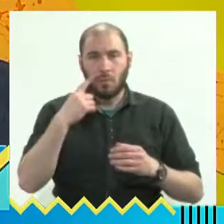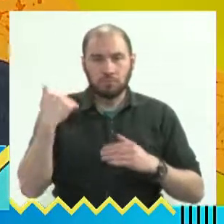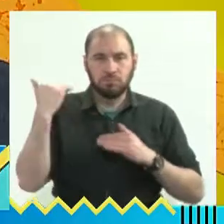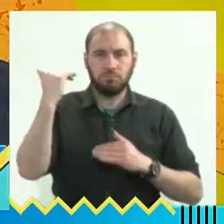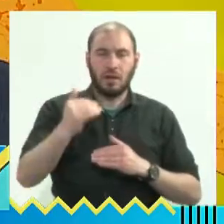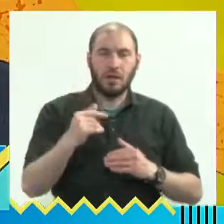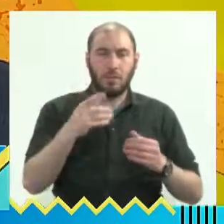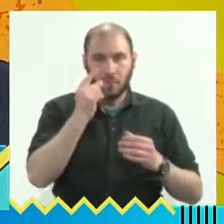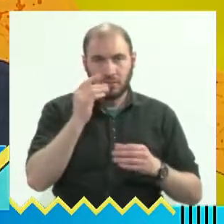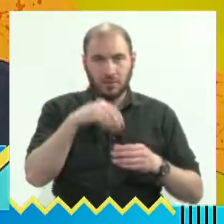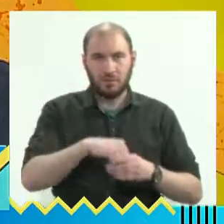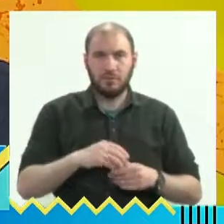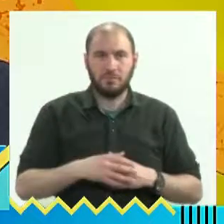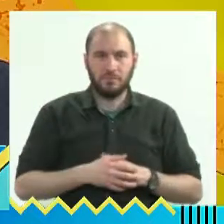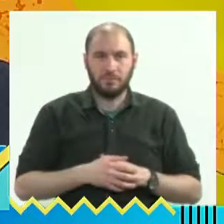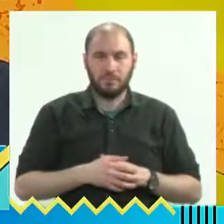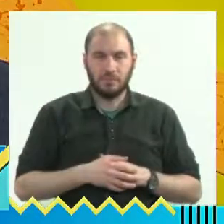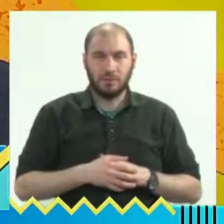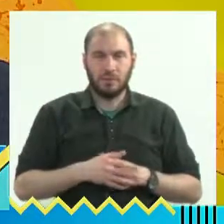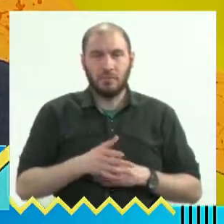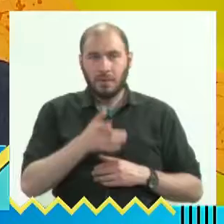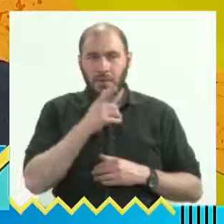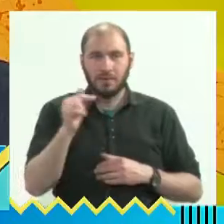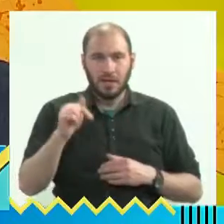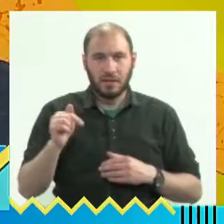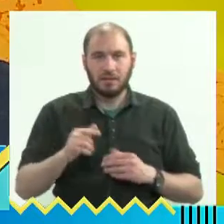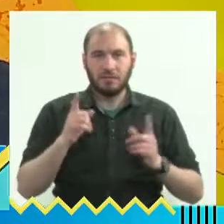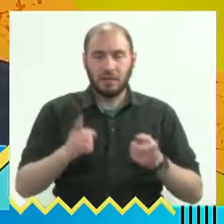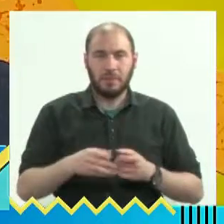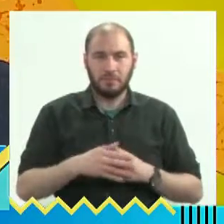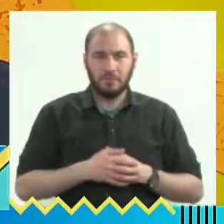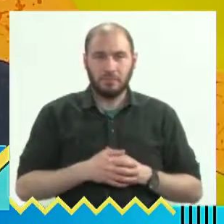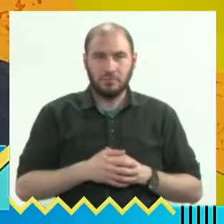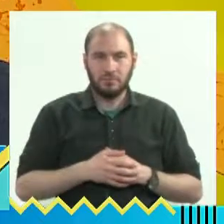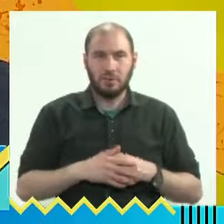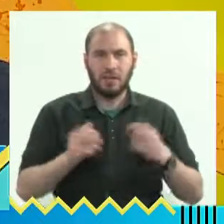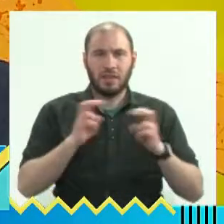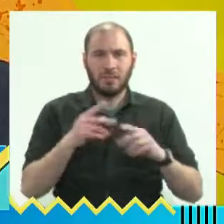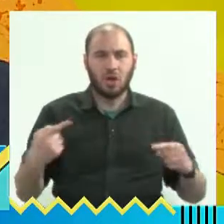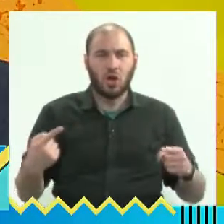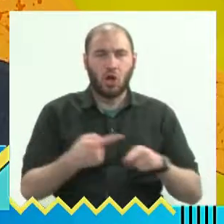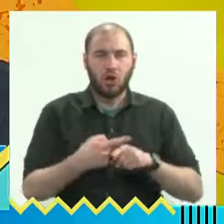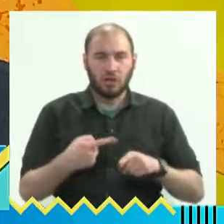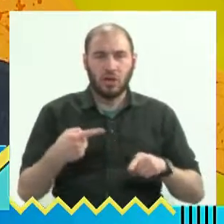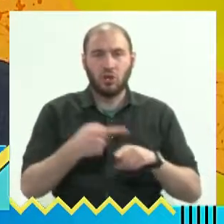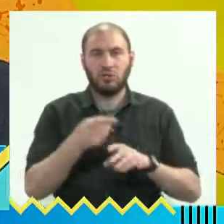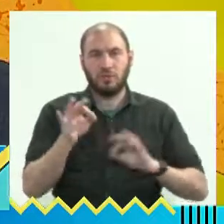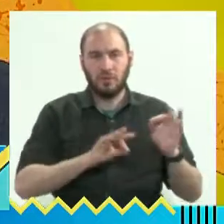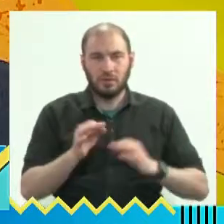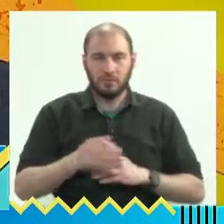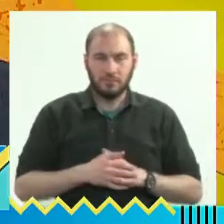los propios partidos, ¿no? Así que calculo que serían esas también las cuestiones en contra de este